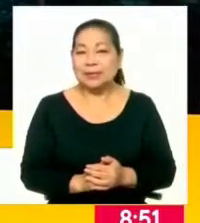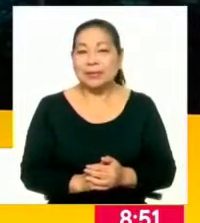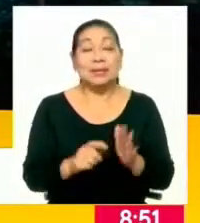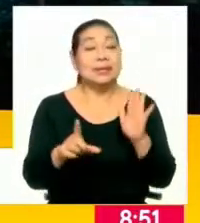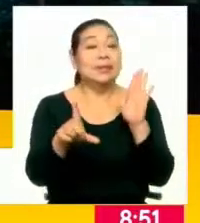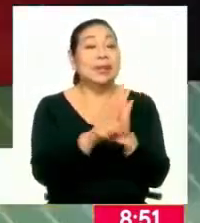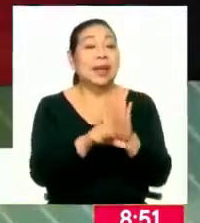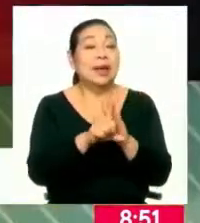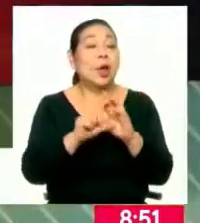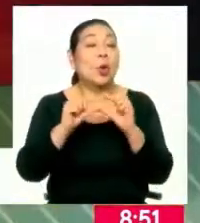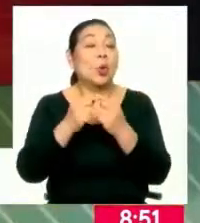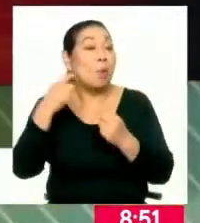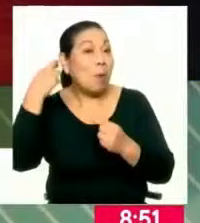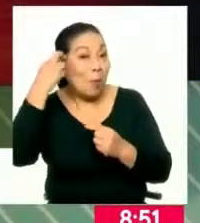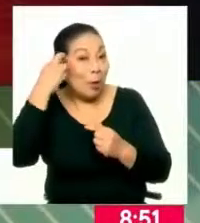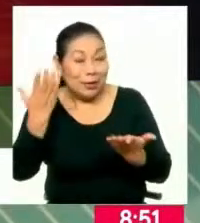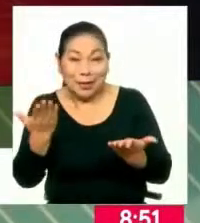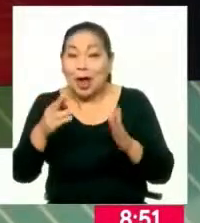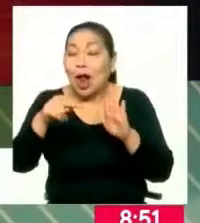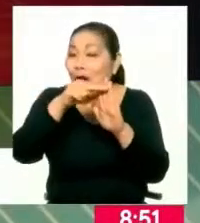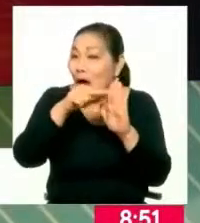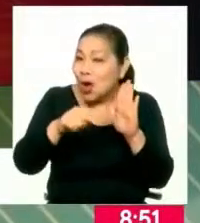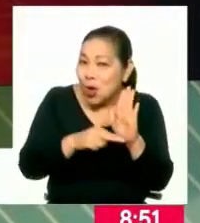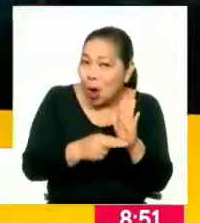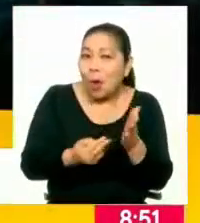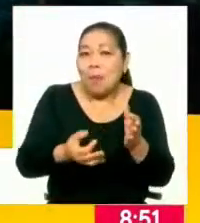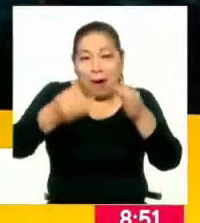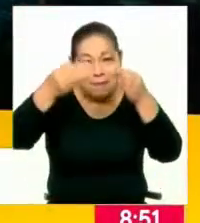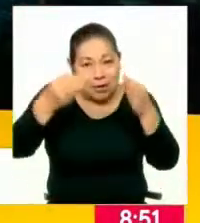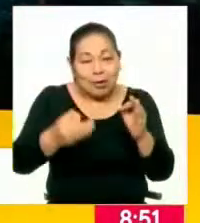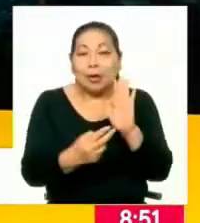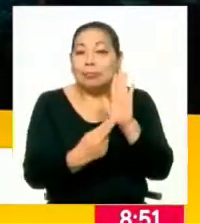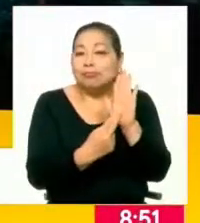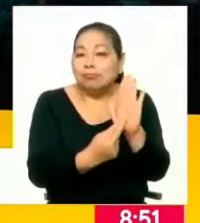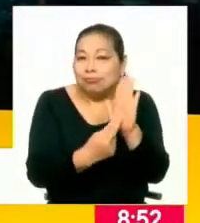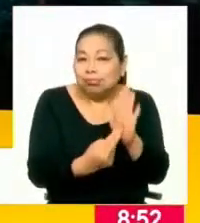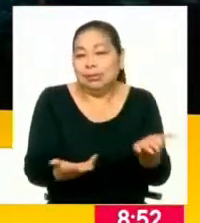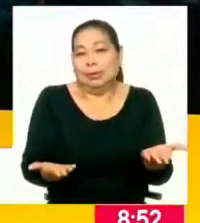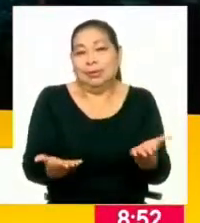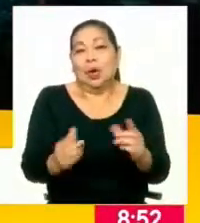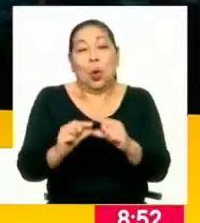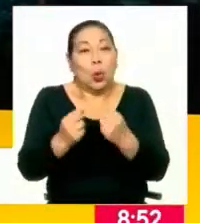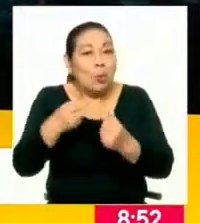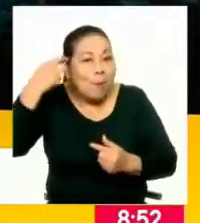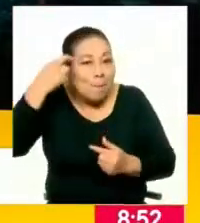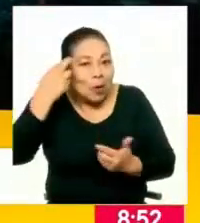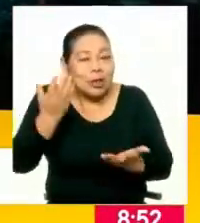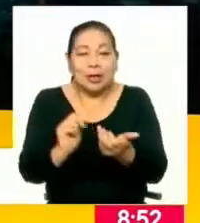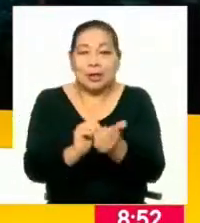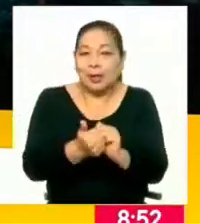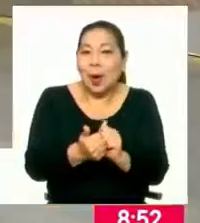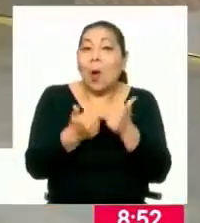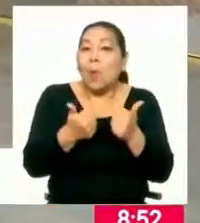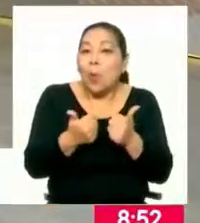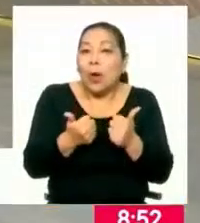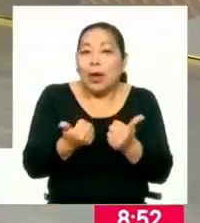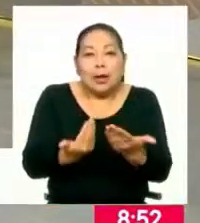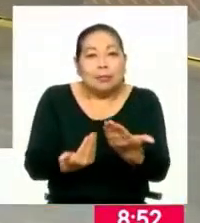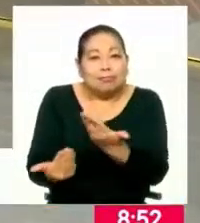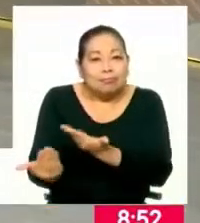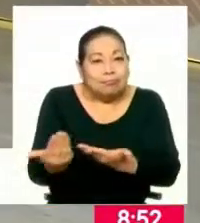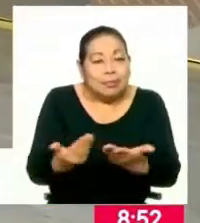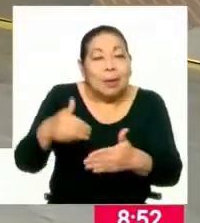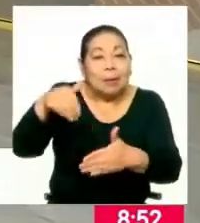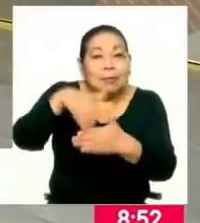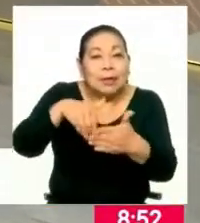la ley de partidos políticos, de no se cumplan las normas para que haya una verdadera representación de partidos políticos que se conviertan en buenas alternativas para